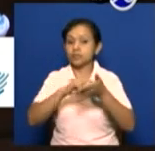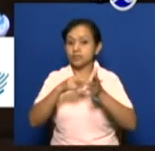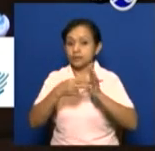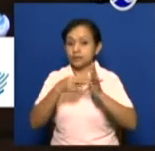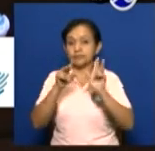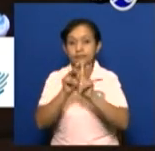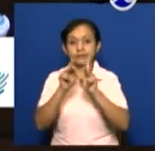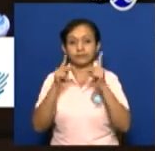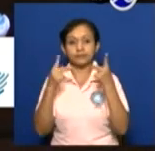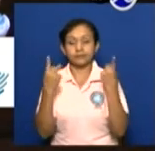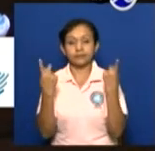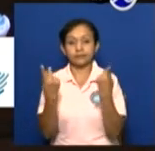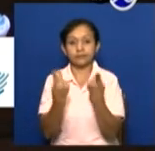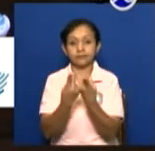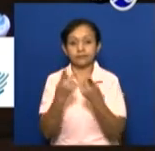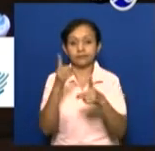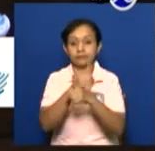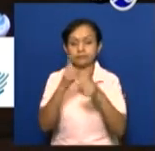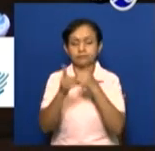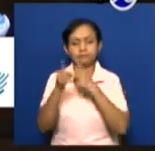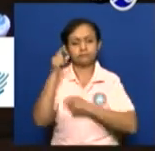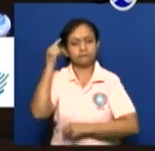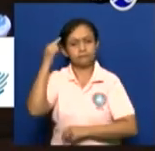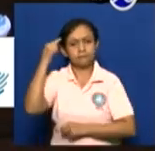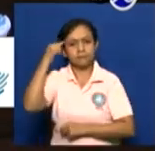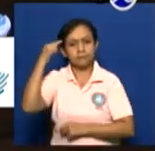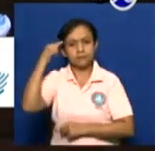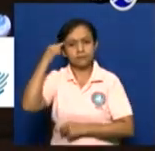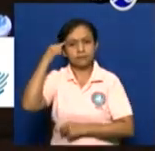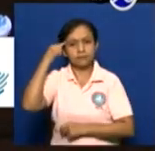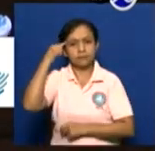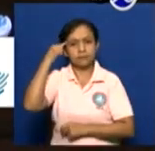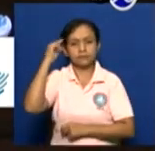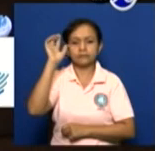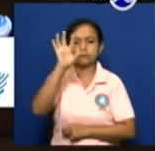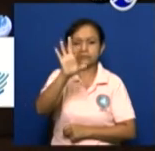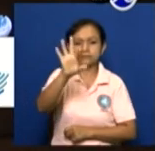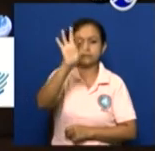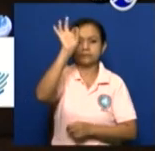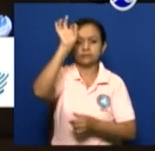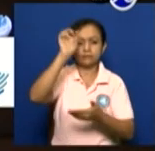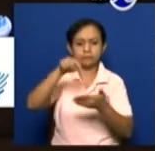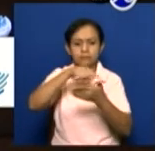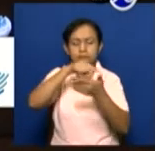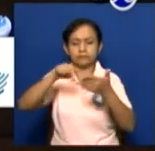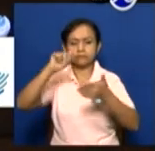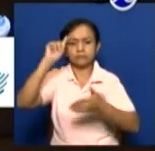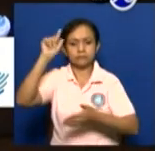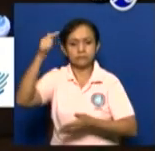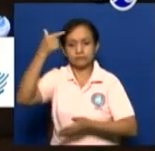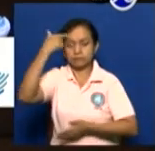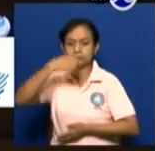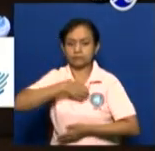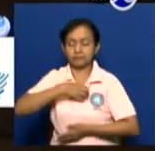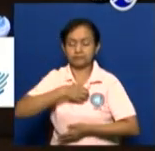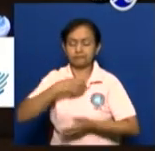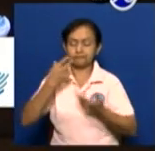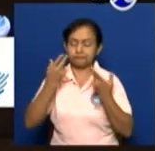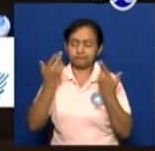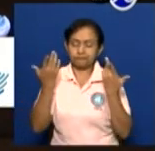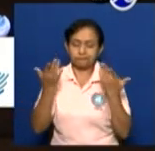el pueblo debe meditar al elegir a nuestros gobernantes, pues si